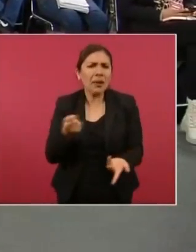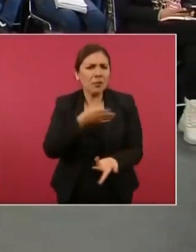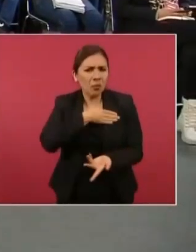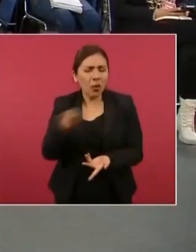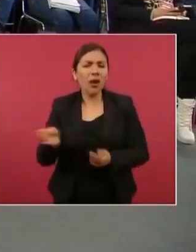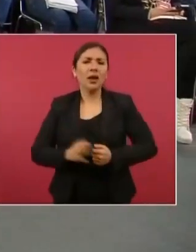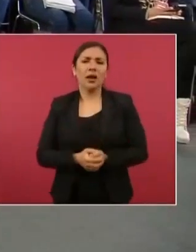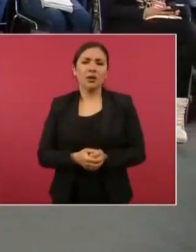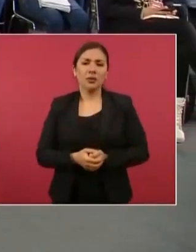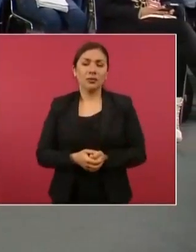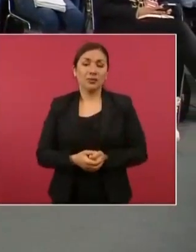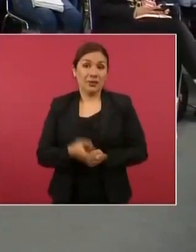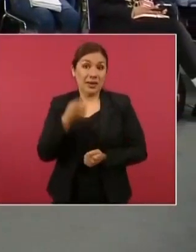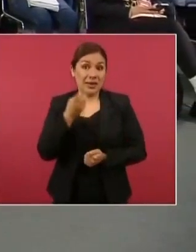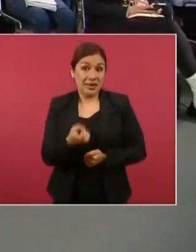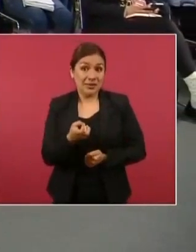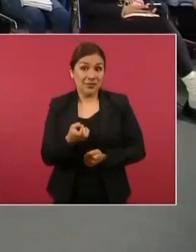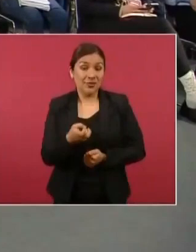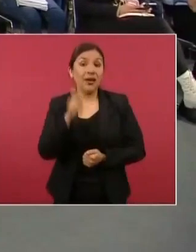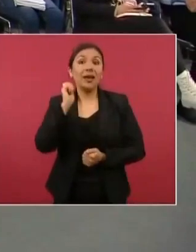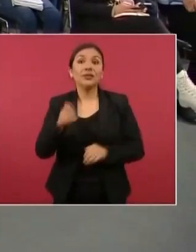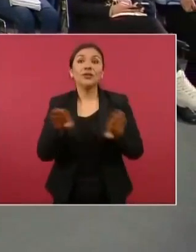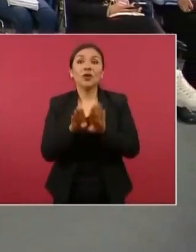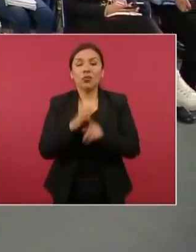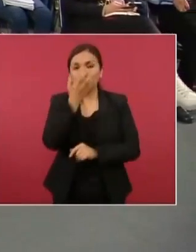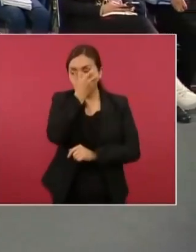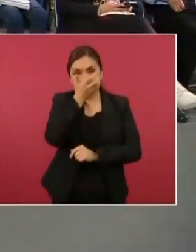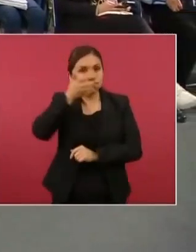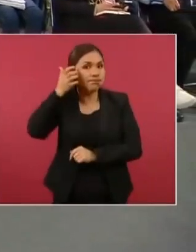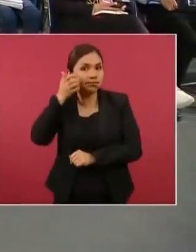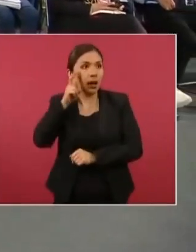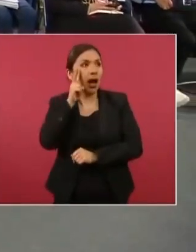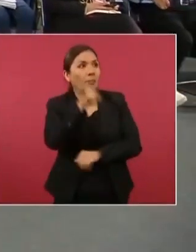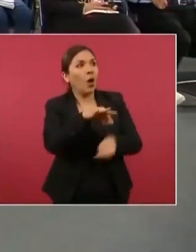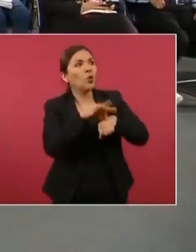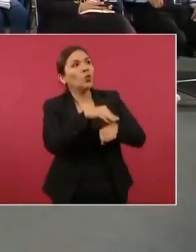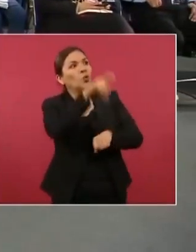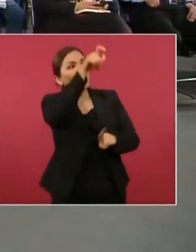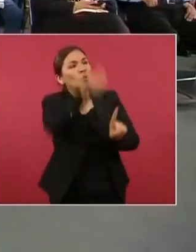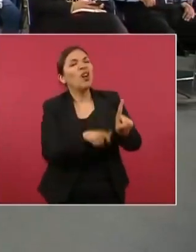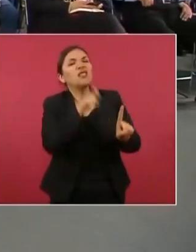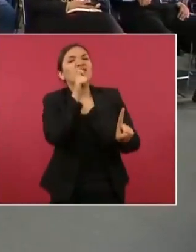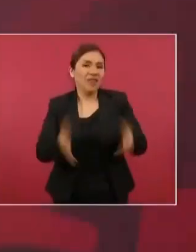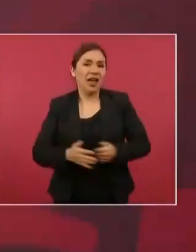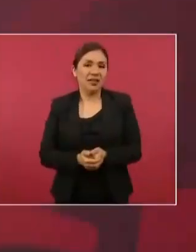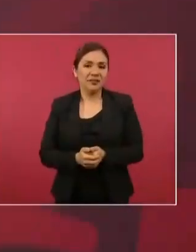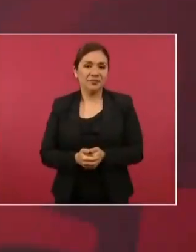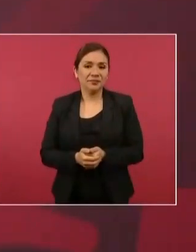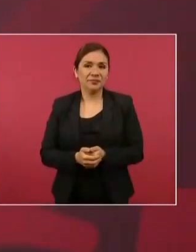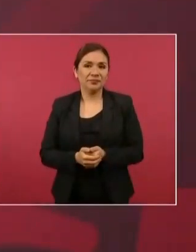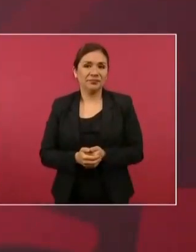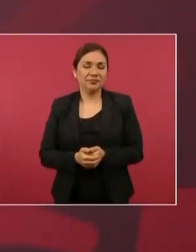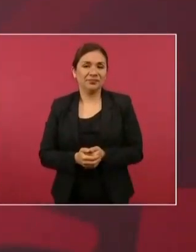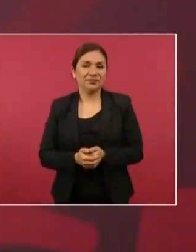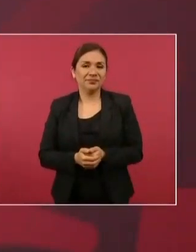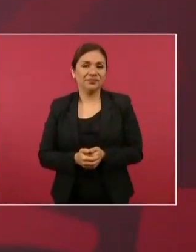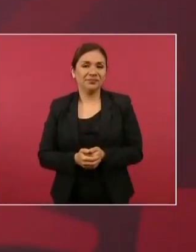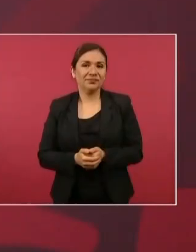máscaras. Es como un striptease político. El rey va desnudo.